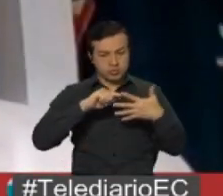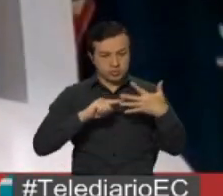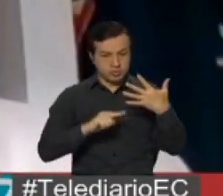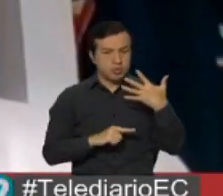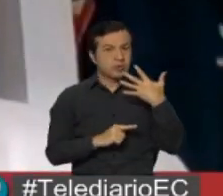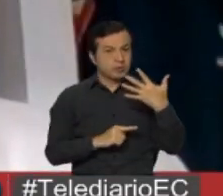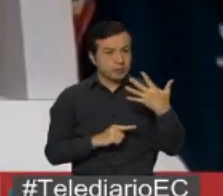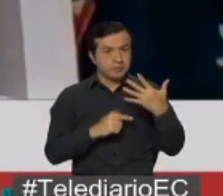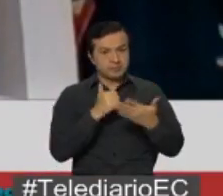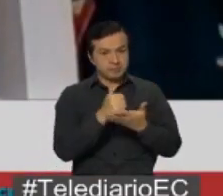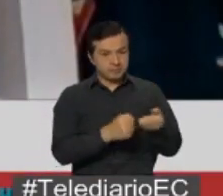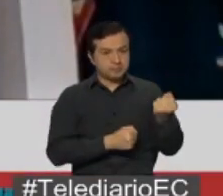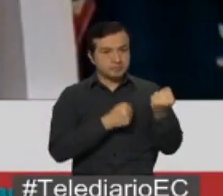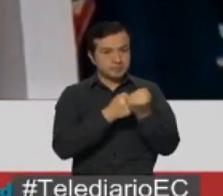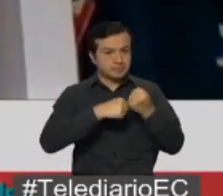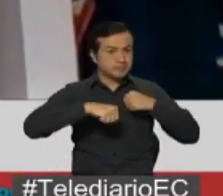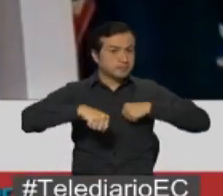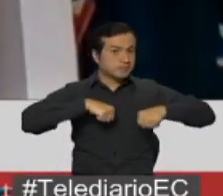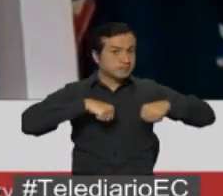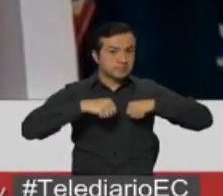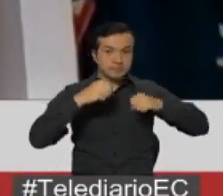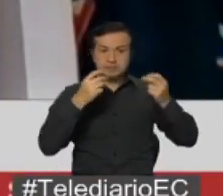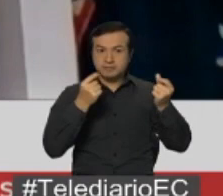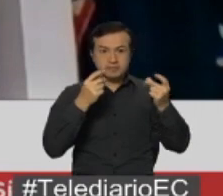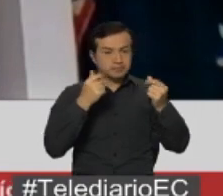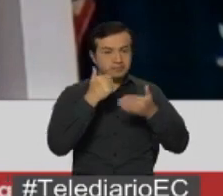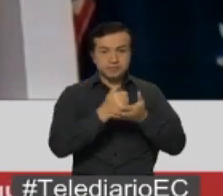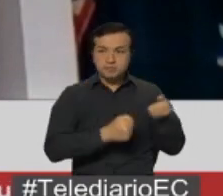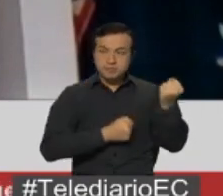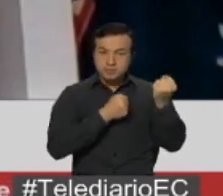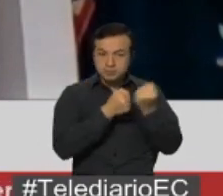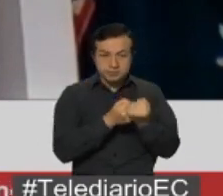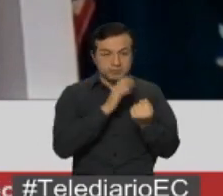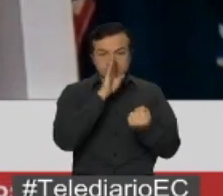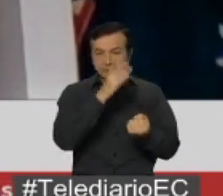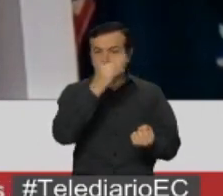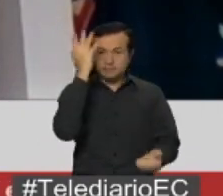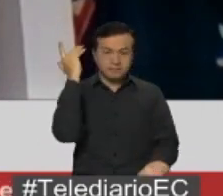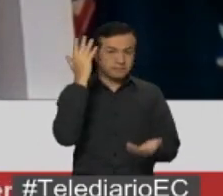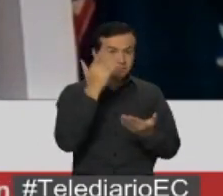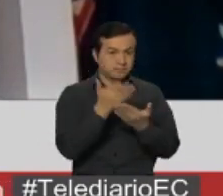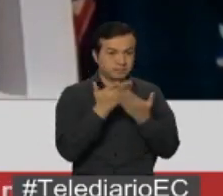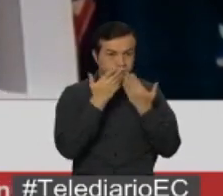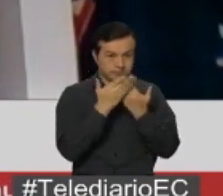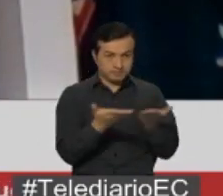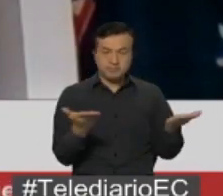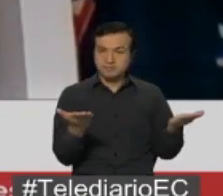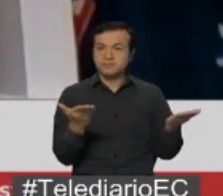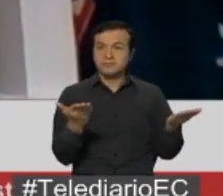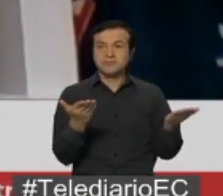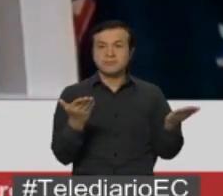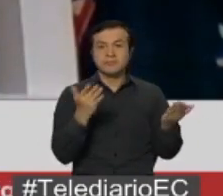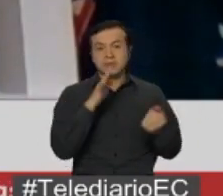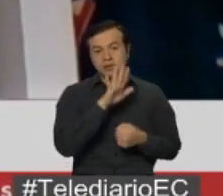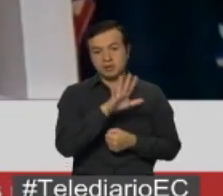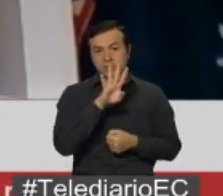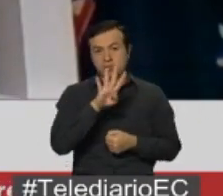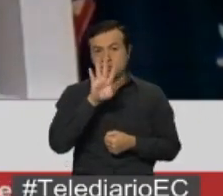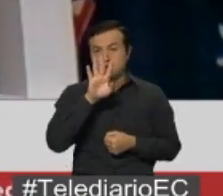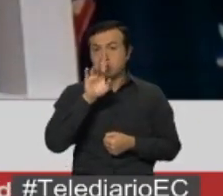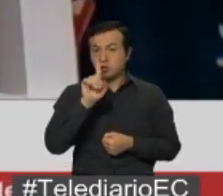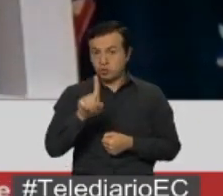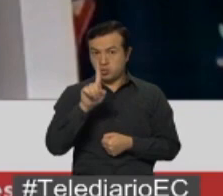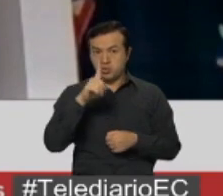precisamente permiten una gestión anticíclica ha sido así históricamente lo estamos volviendo a ver las 541